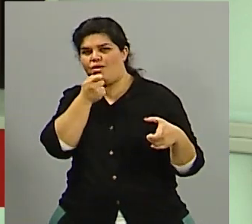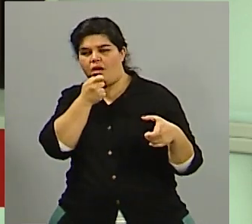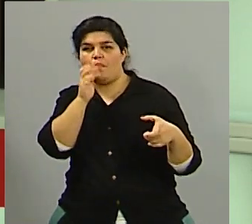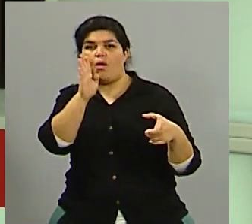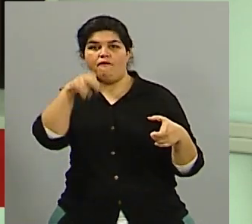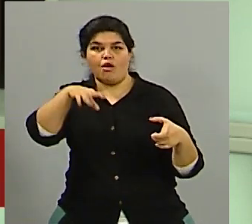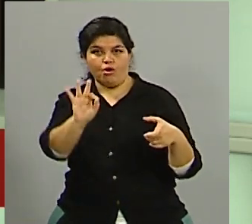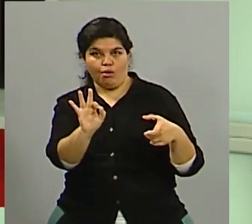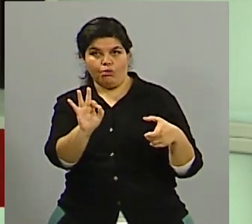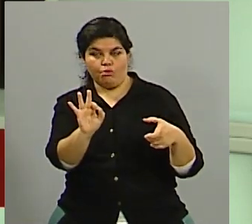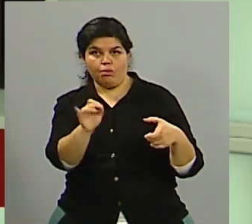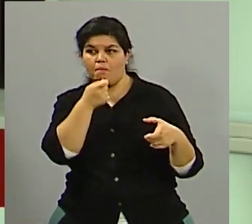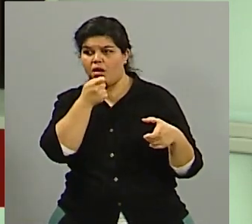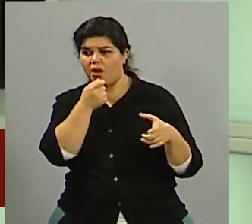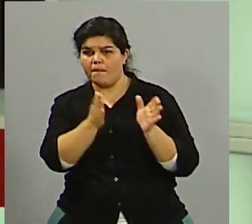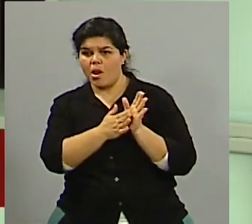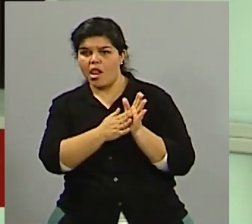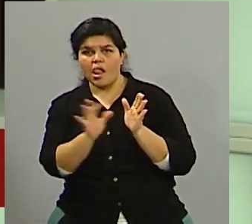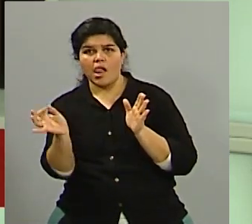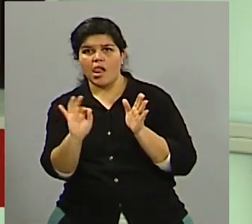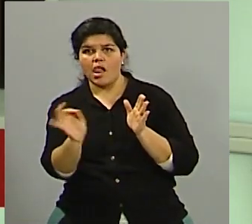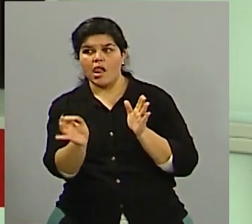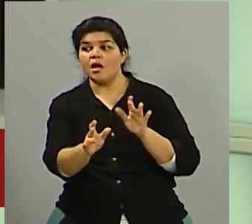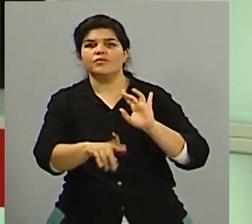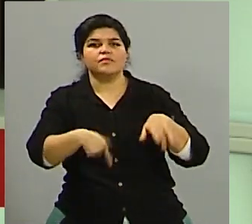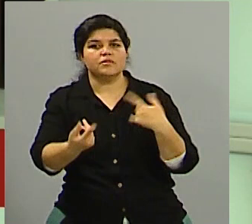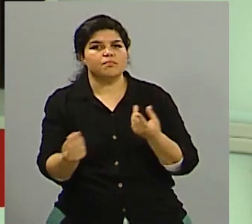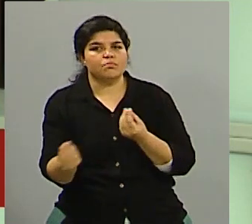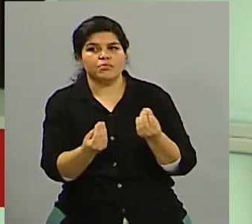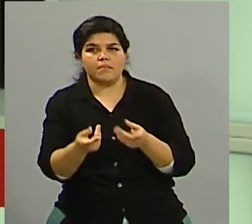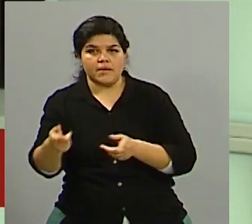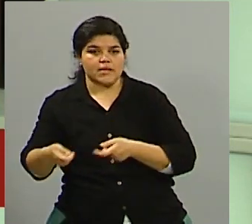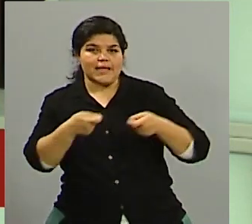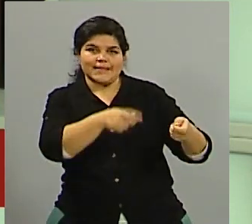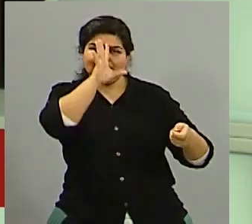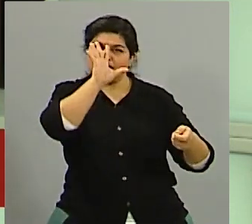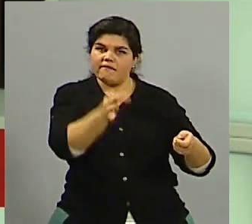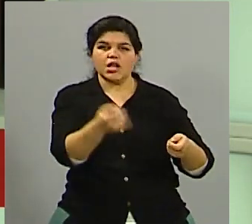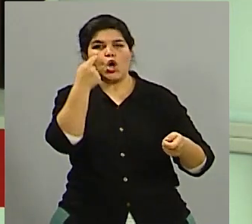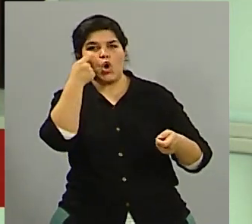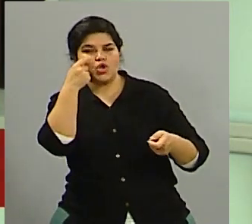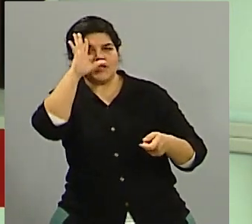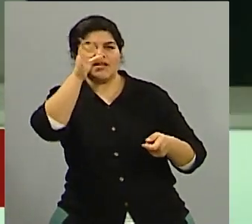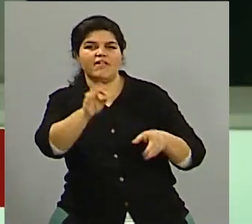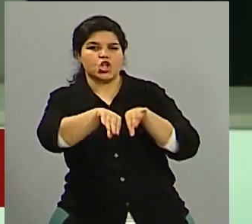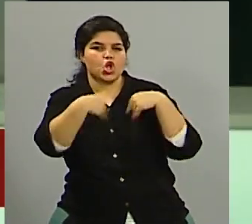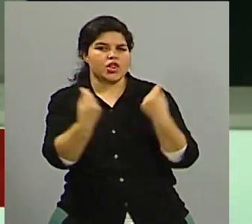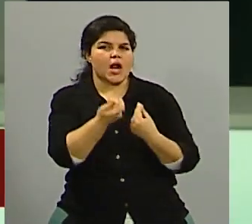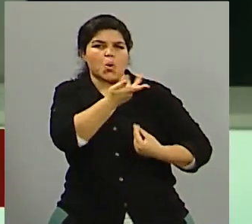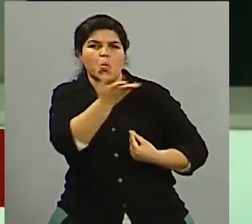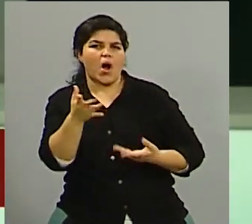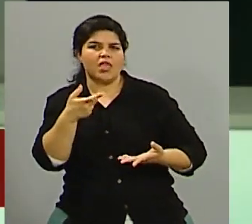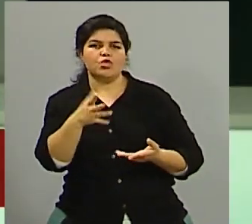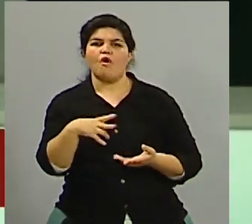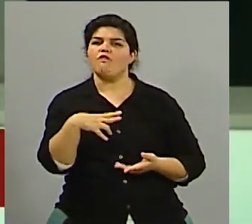vos, para hacer esa certificación de servicios y tener una idea del aporte y sobre todo lo que te falta. Exacto. Primera